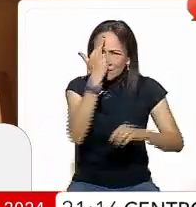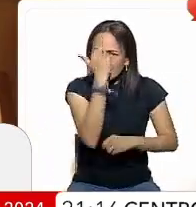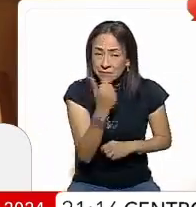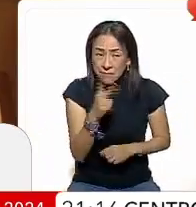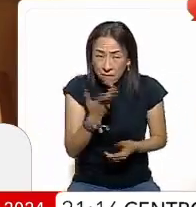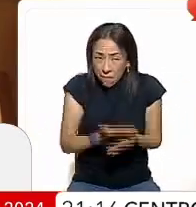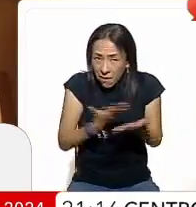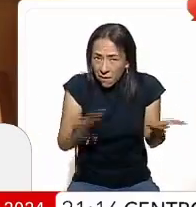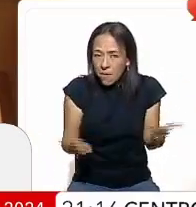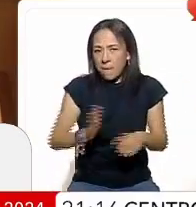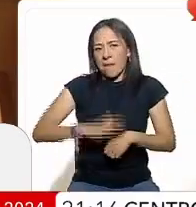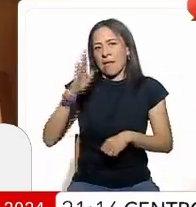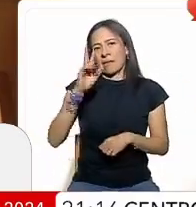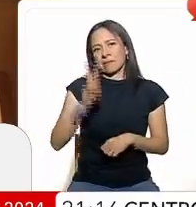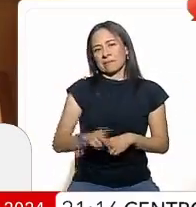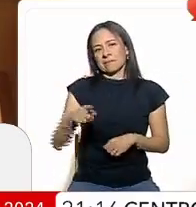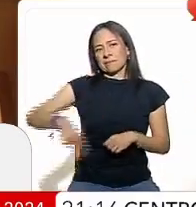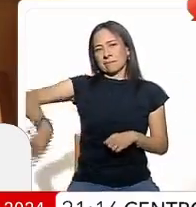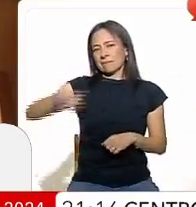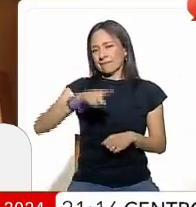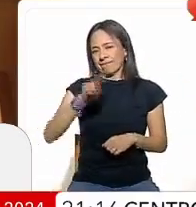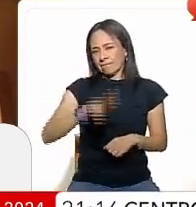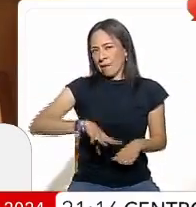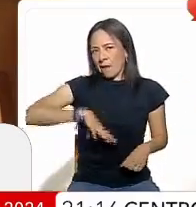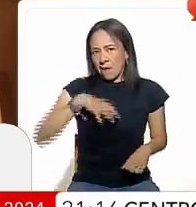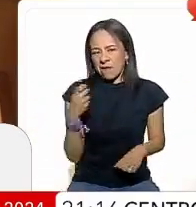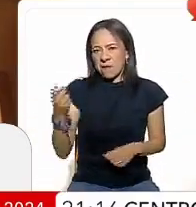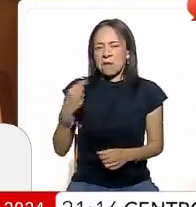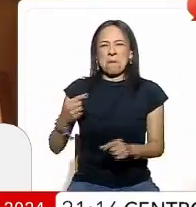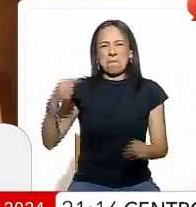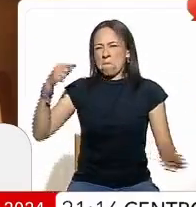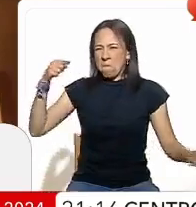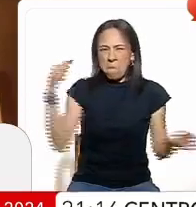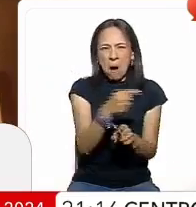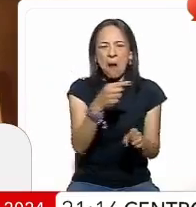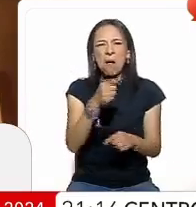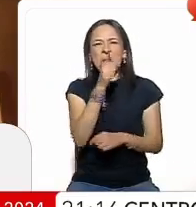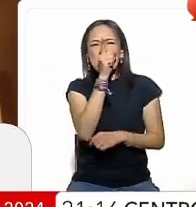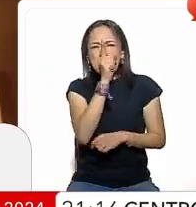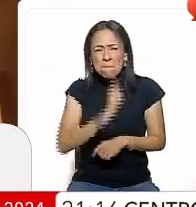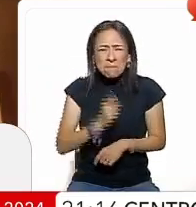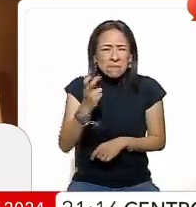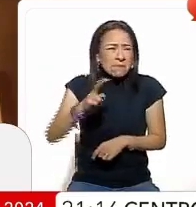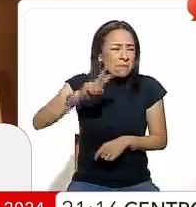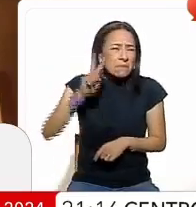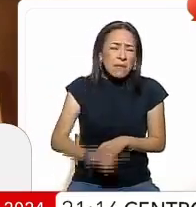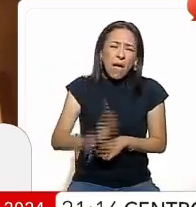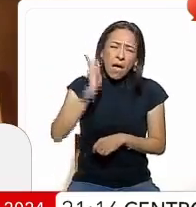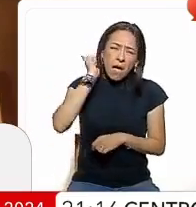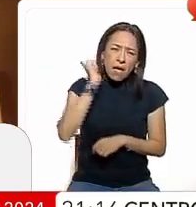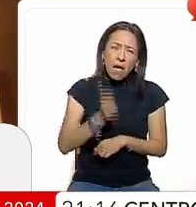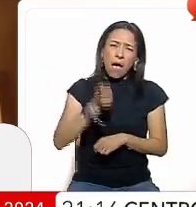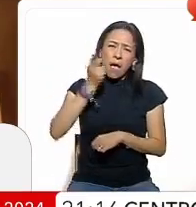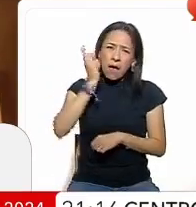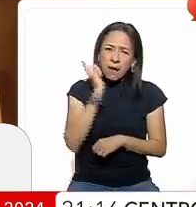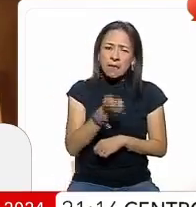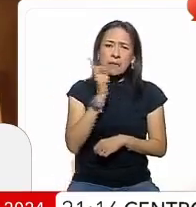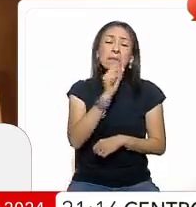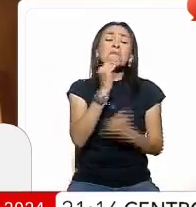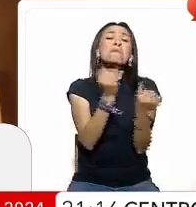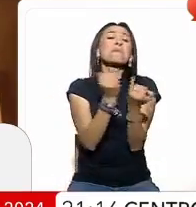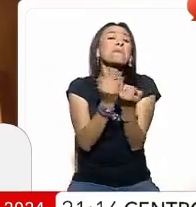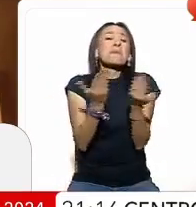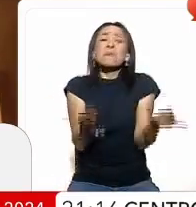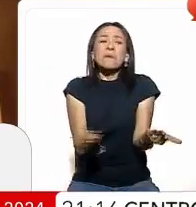un insulto, fueron a mentiras, y era todos los días. Igual que con nuestra candidata